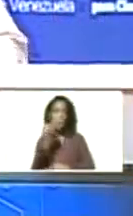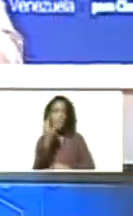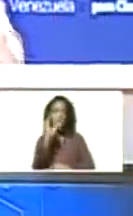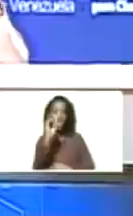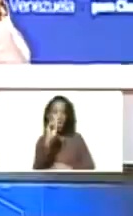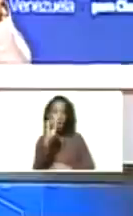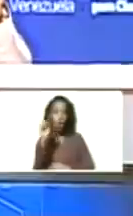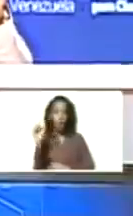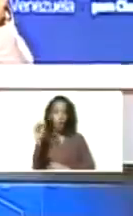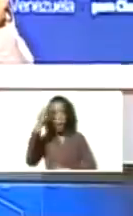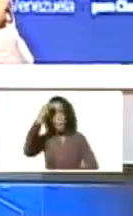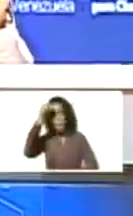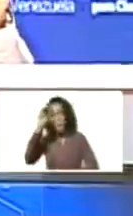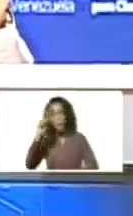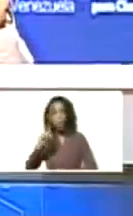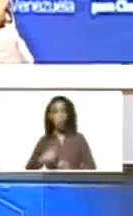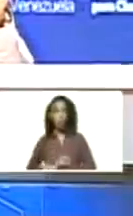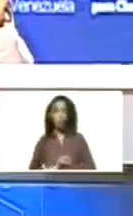A México.